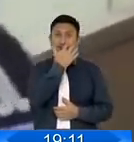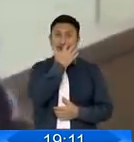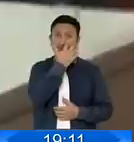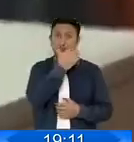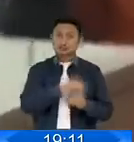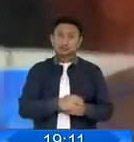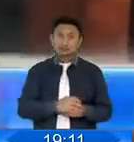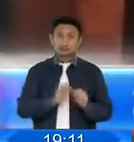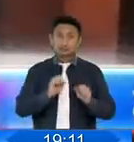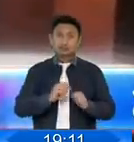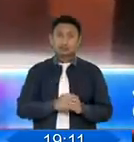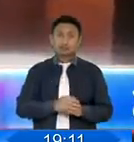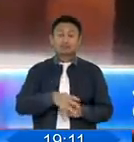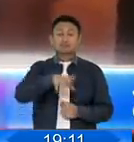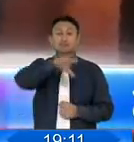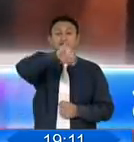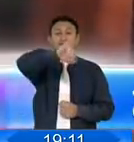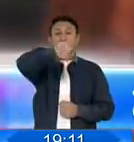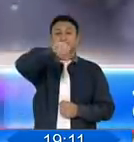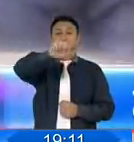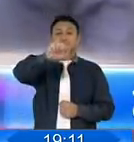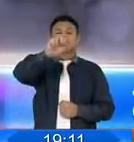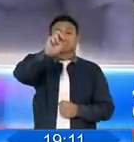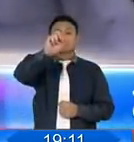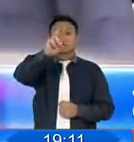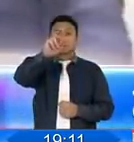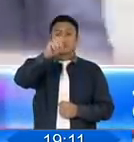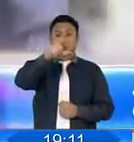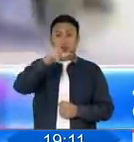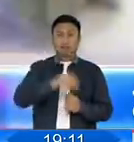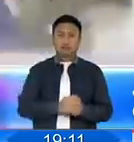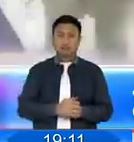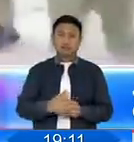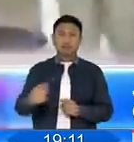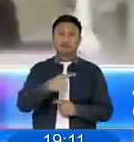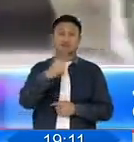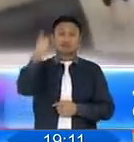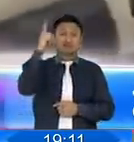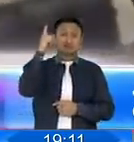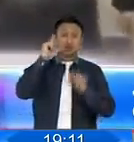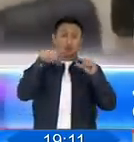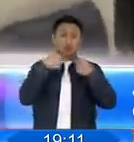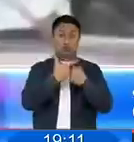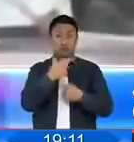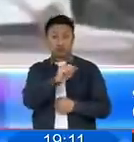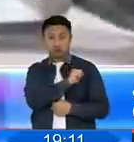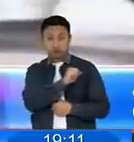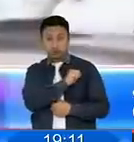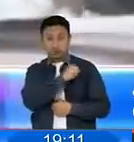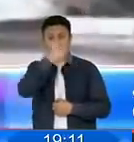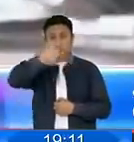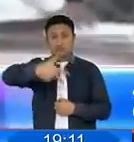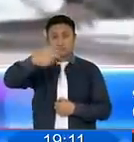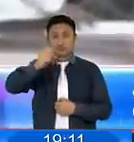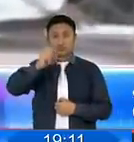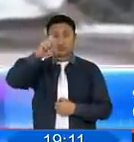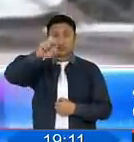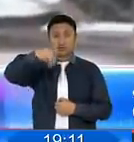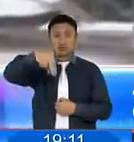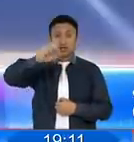Jorge Luis Zambrano, alias Rasquiña o JL, conocido como líder de la banda Los Choneros, goza de la prelibertad desde el fin de